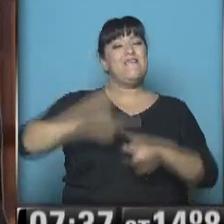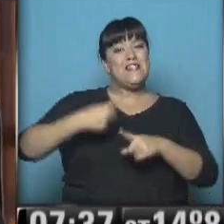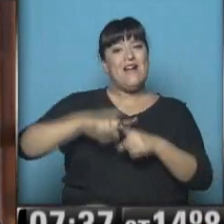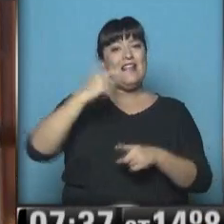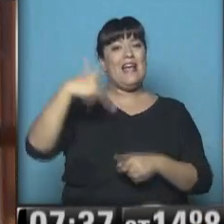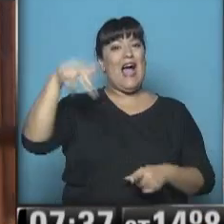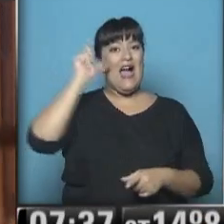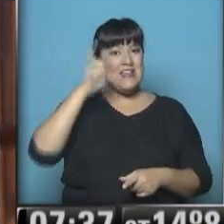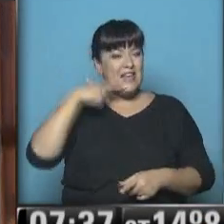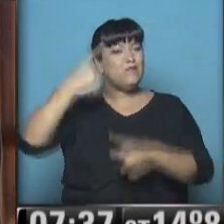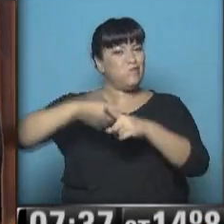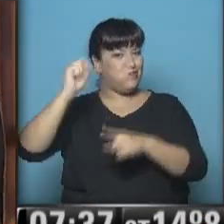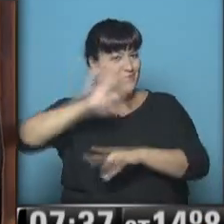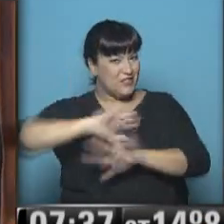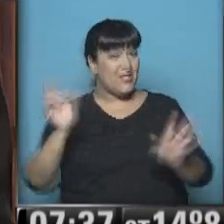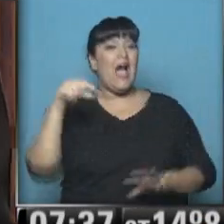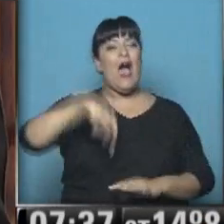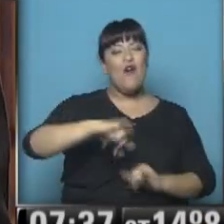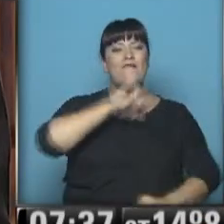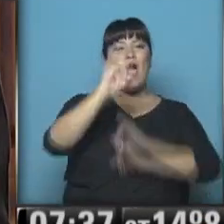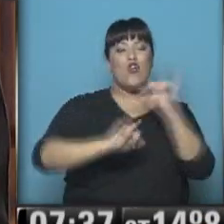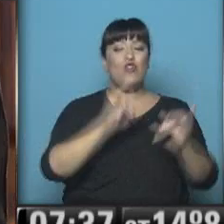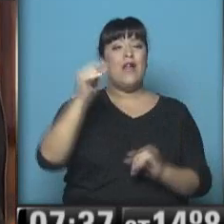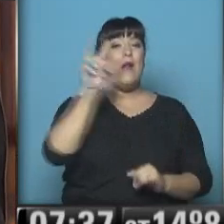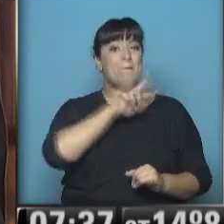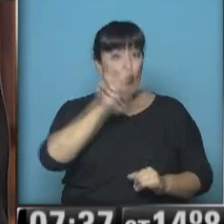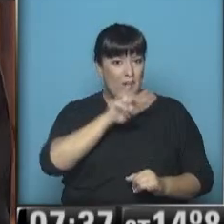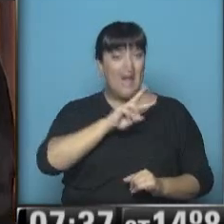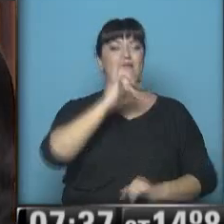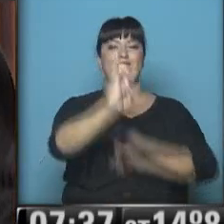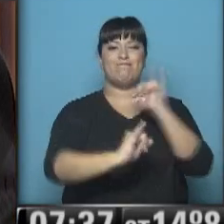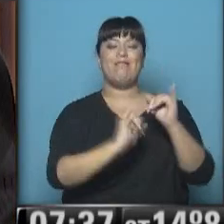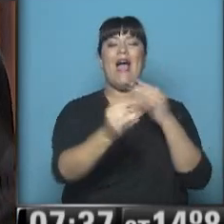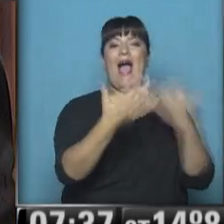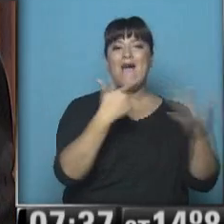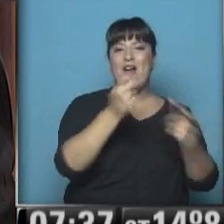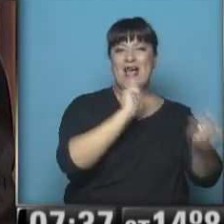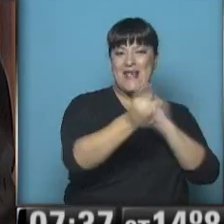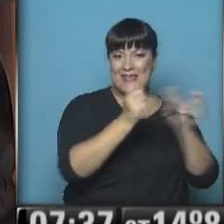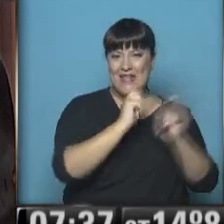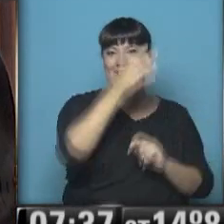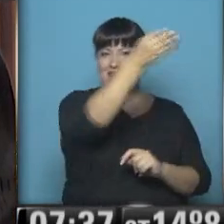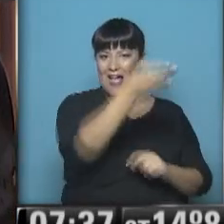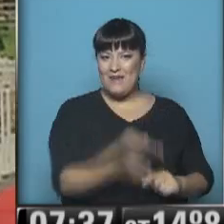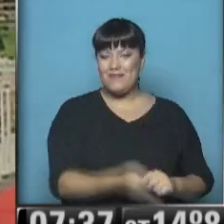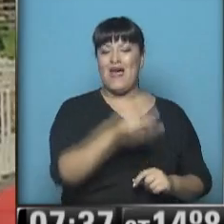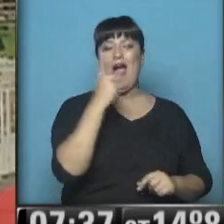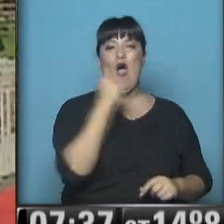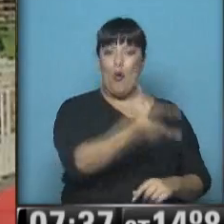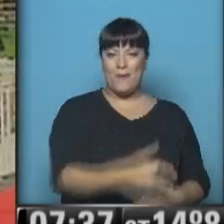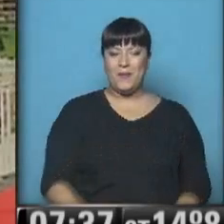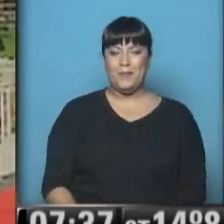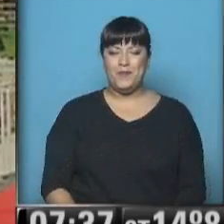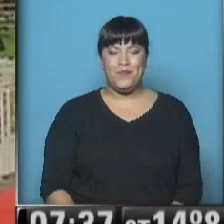con ustedes un informe de nuestra compañera gabirra dice que precisamente estuvo hablando con el actor una de las estrellas invitadas de esta edición